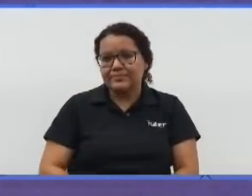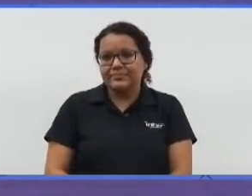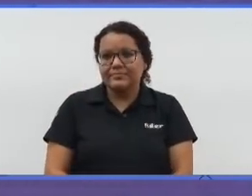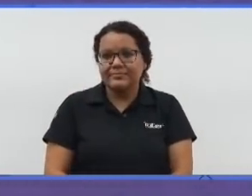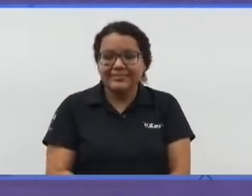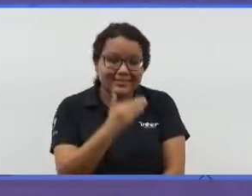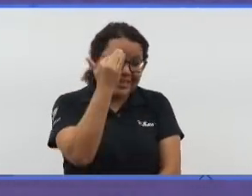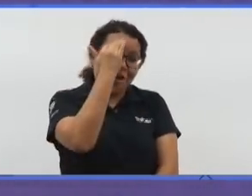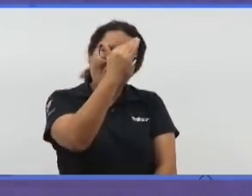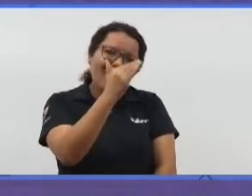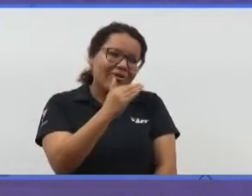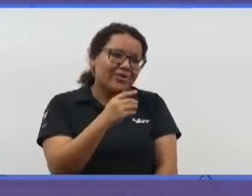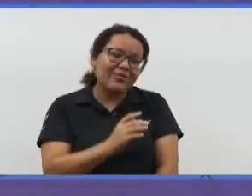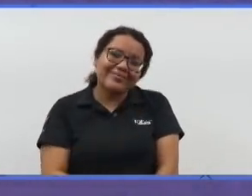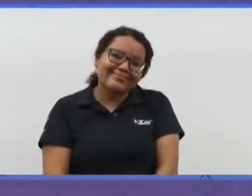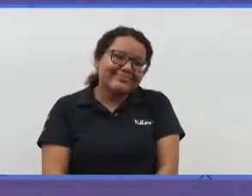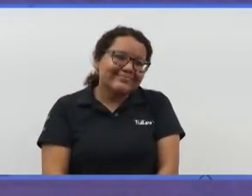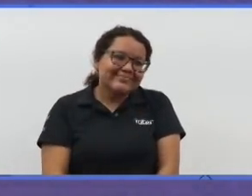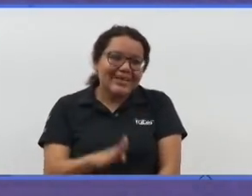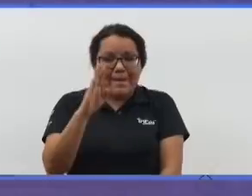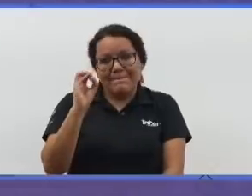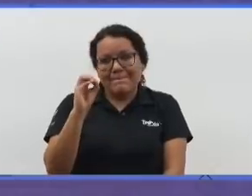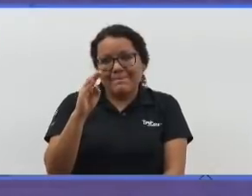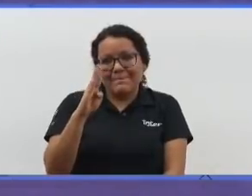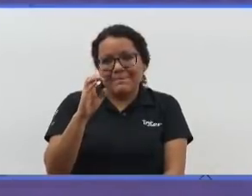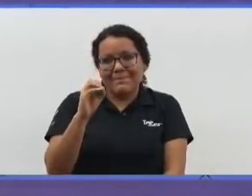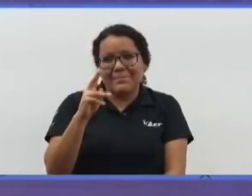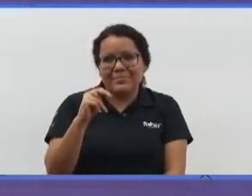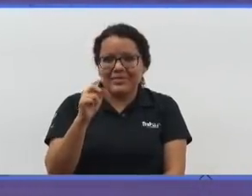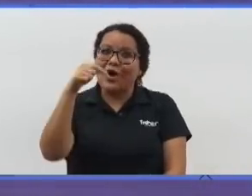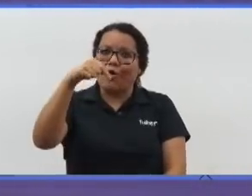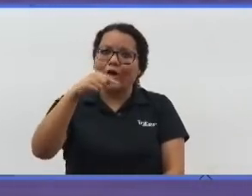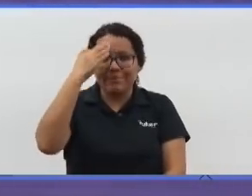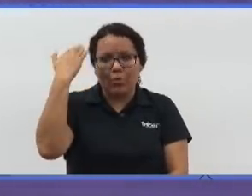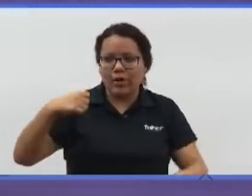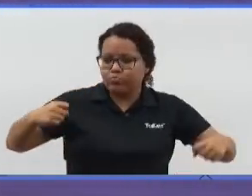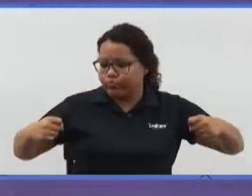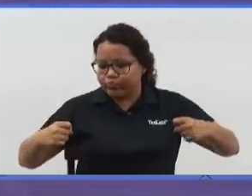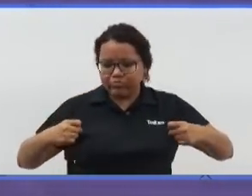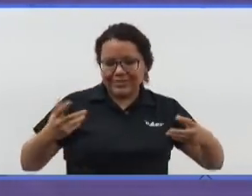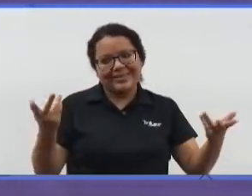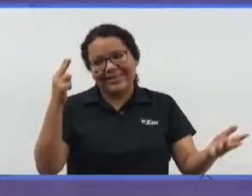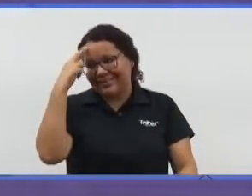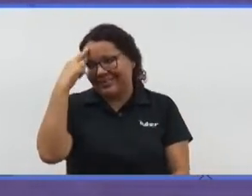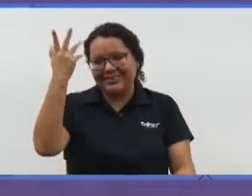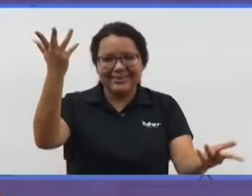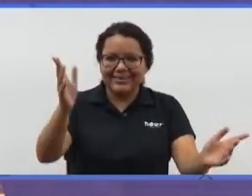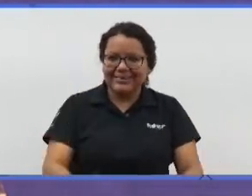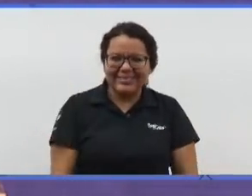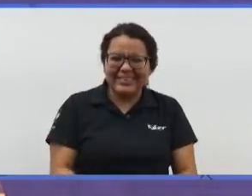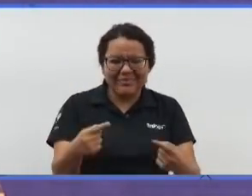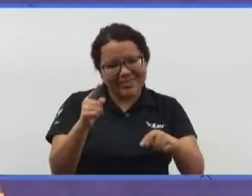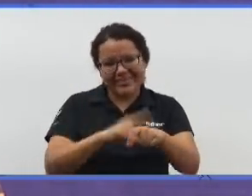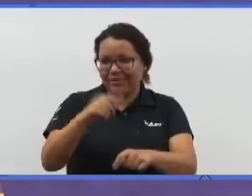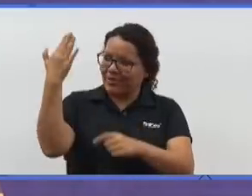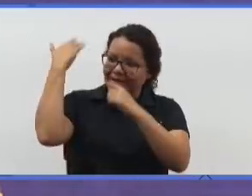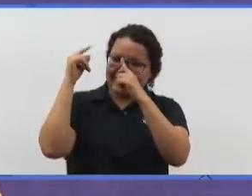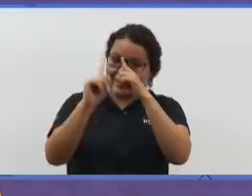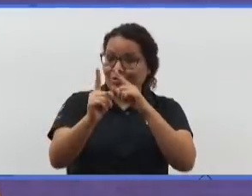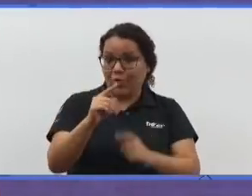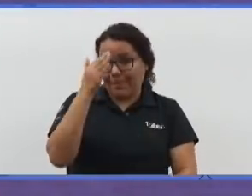hola mi bomboncito hoy tiene razón pero en aquel entonces no